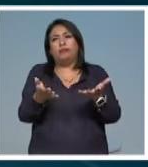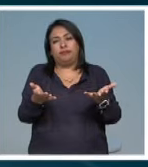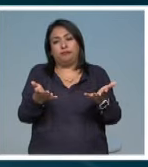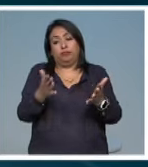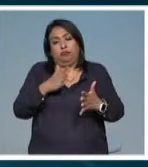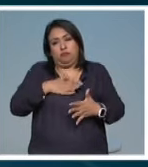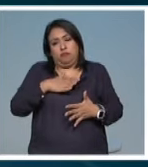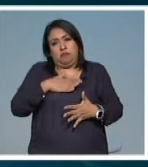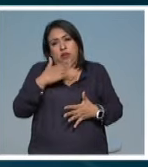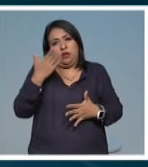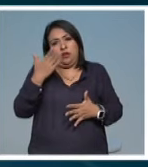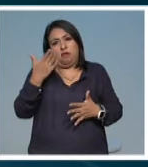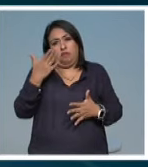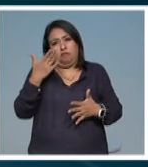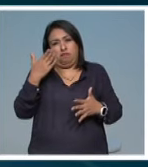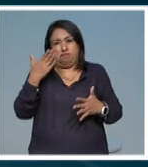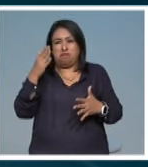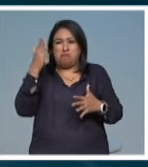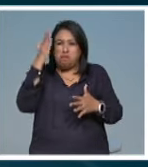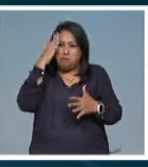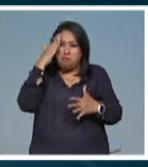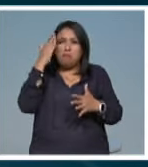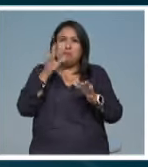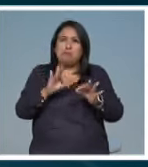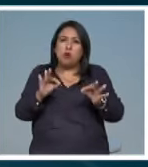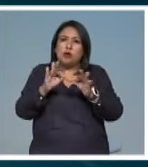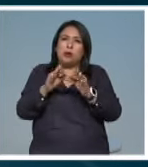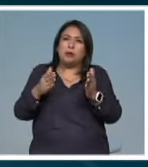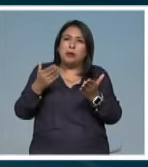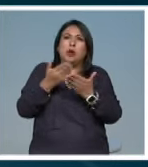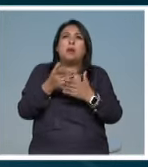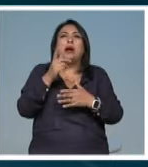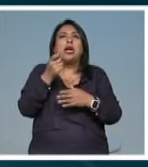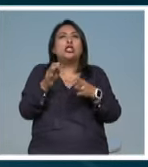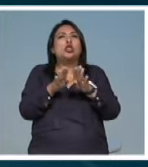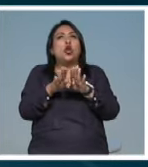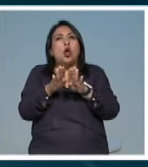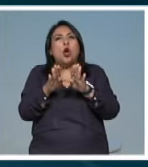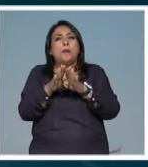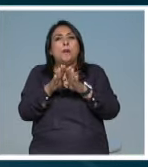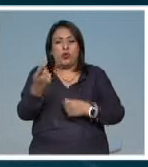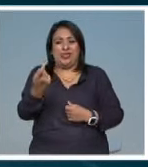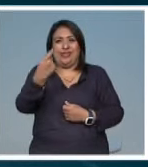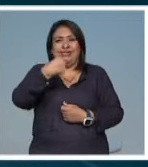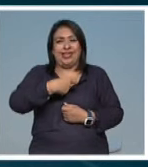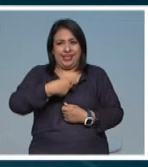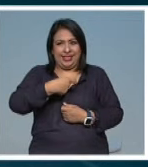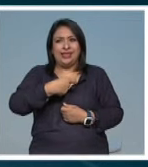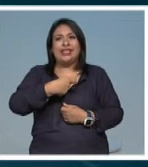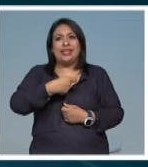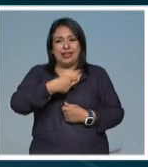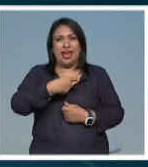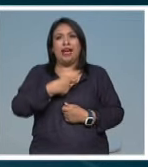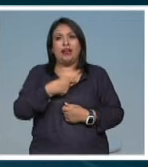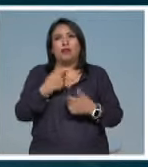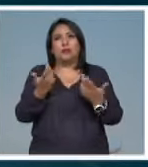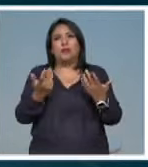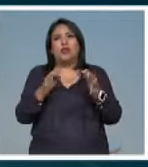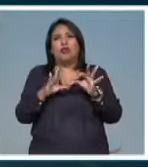ese es mi planteamiento central, de qué forma encontraron su identidad, las